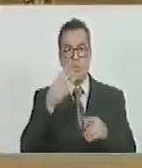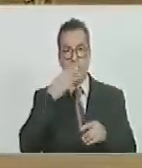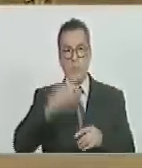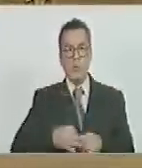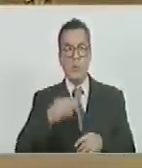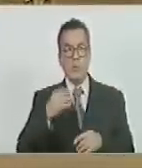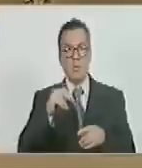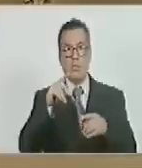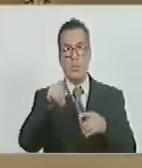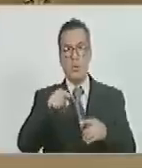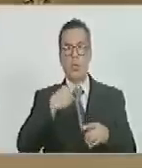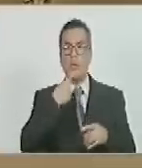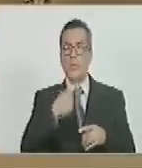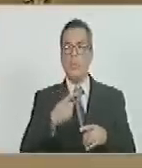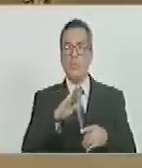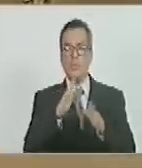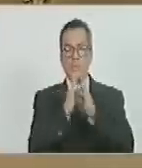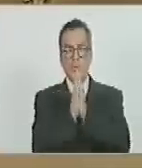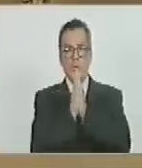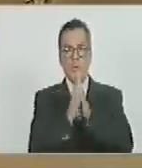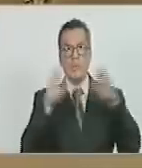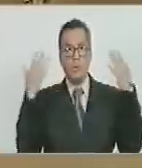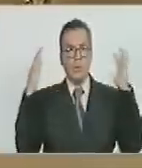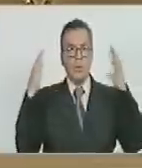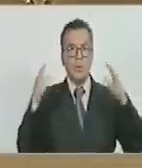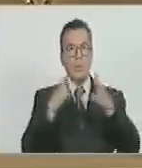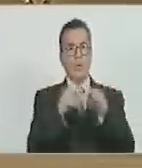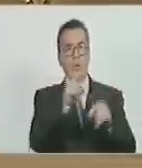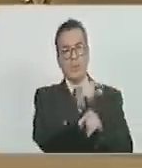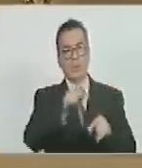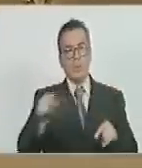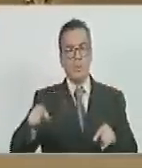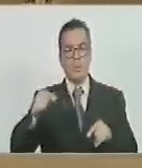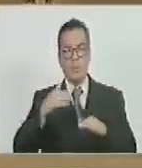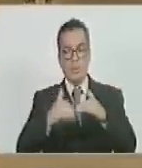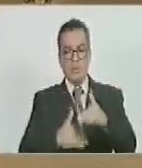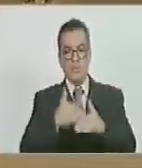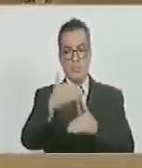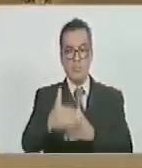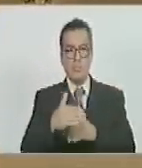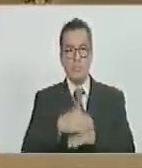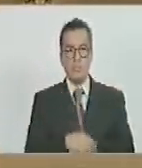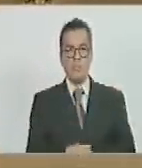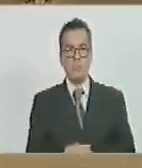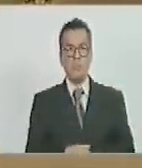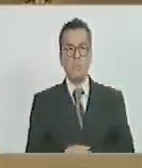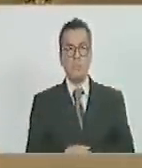realidad. Yo pido un aplauso de esta Cámara para todas esas personas que dieron un paso adelante.